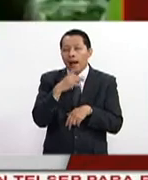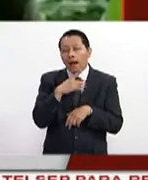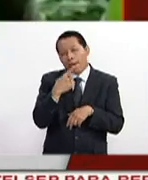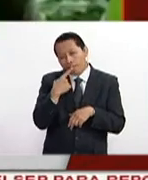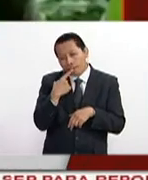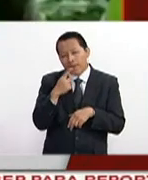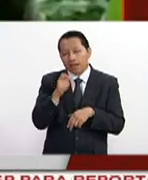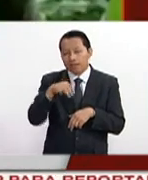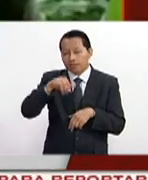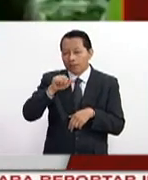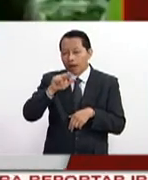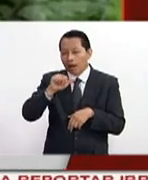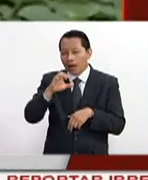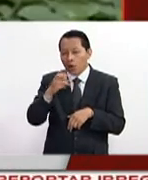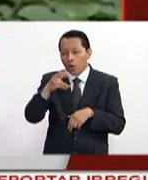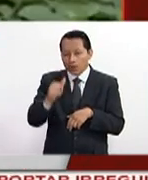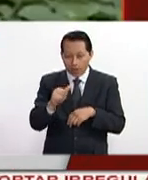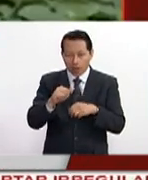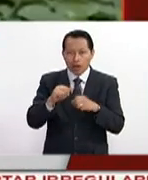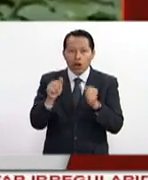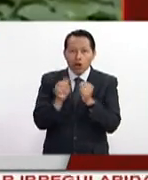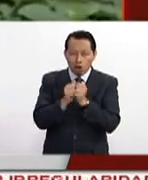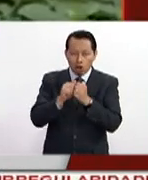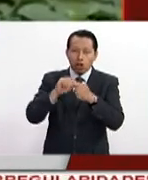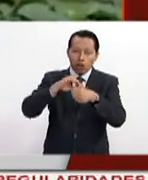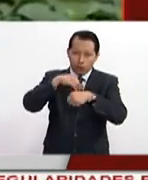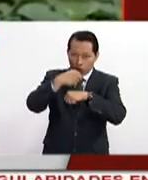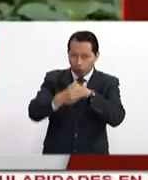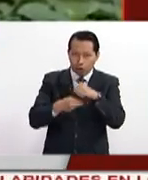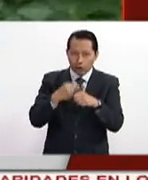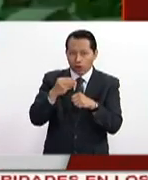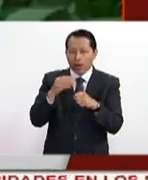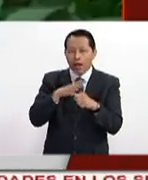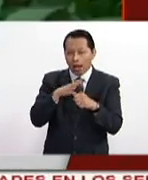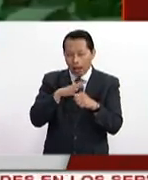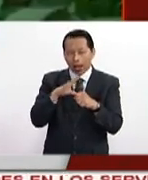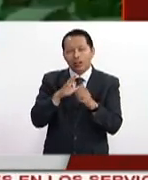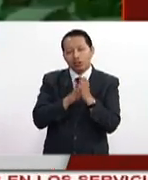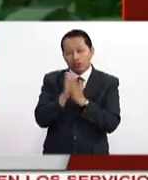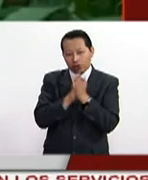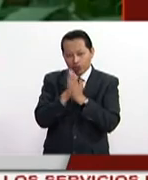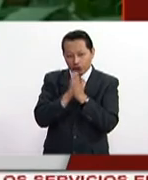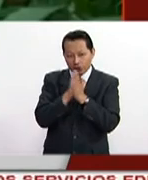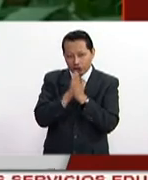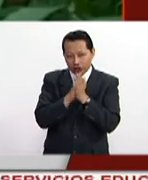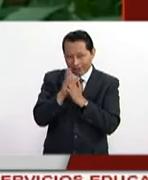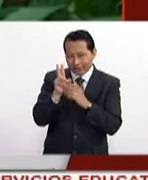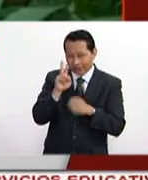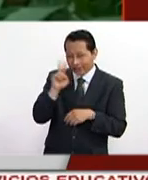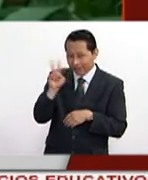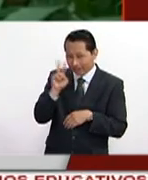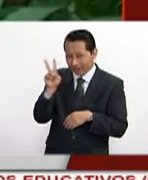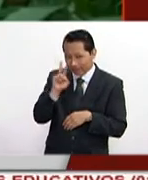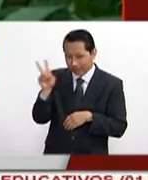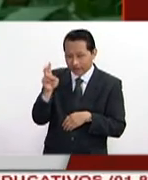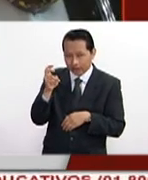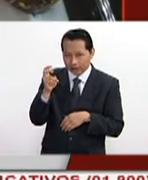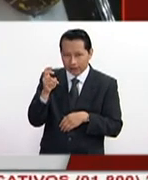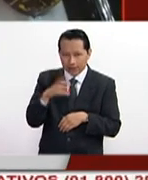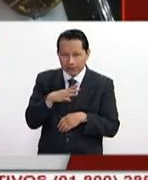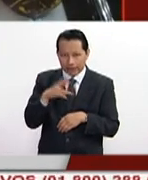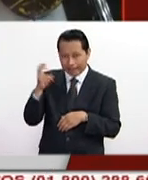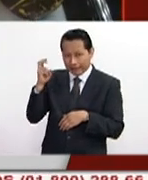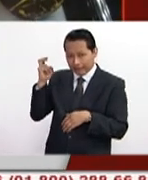era maracuyá, cubierto de chocolate, que son los redonditos que traemos ahí. ¿Y a quién se le ocurrió esa idea?